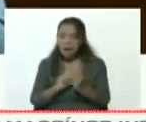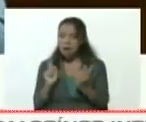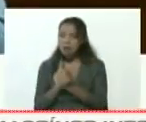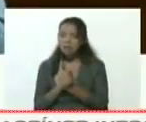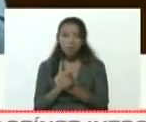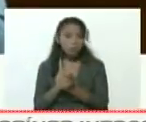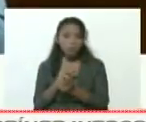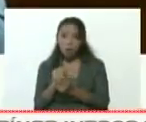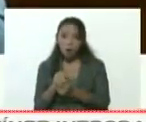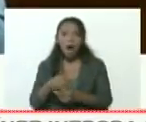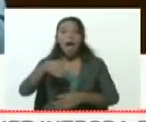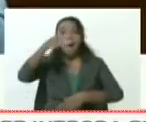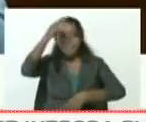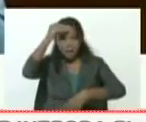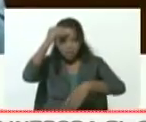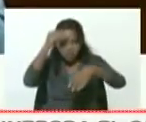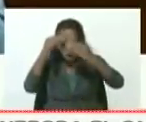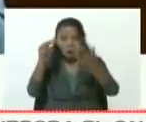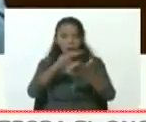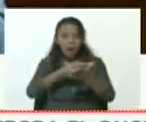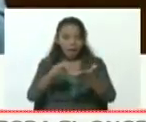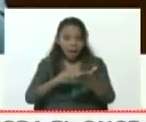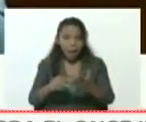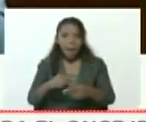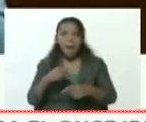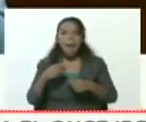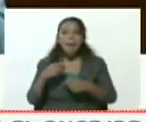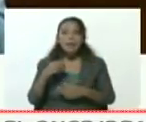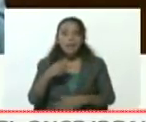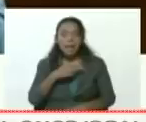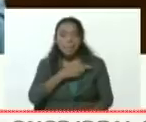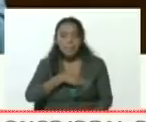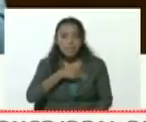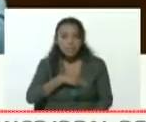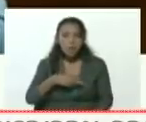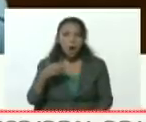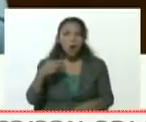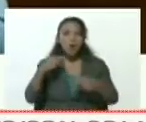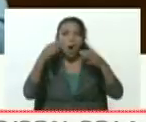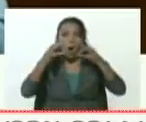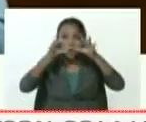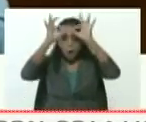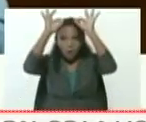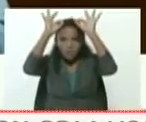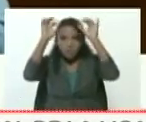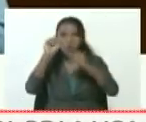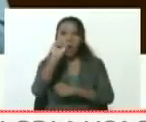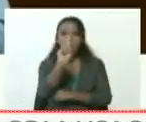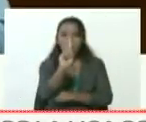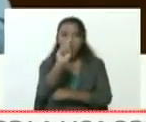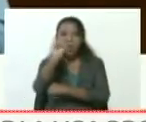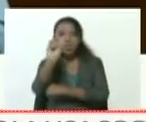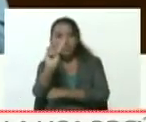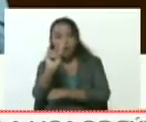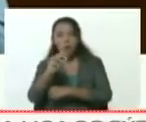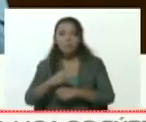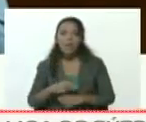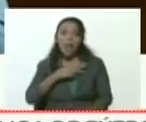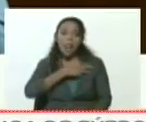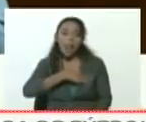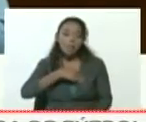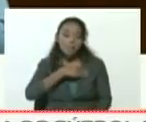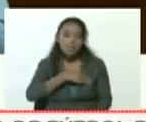2, los que fueron a Misión Rivas, los que terminaron la Misión Rivas y se fueron a la Misión Sucre, y hoy